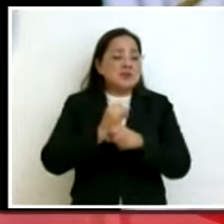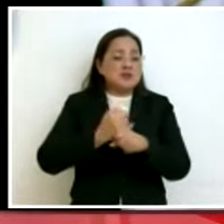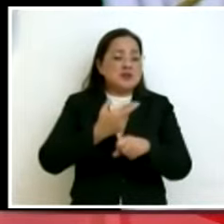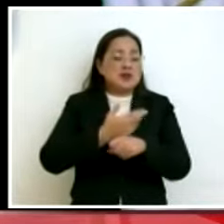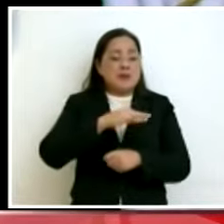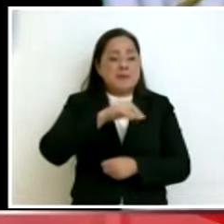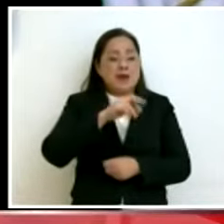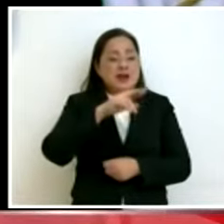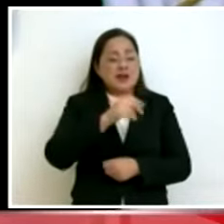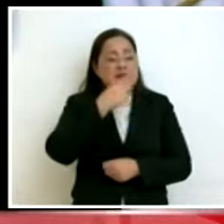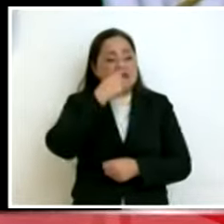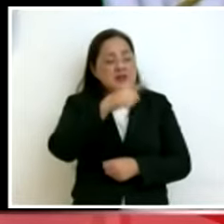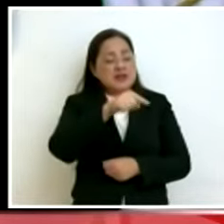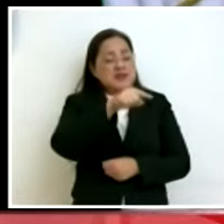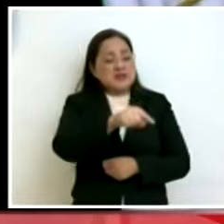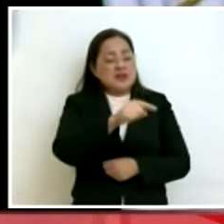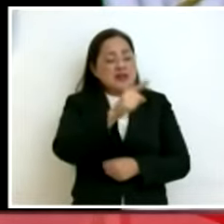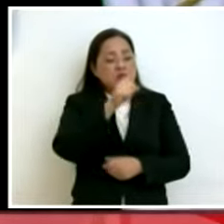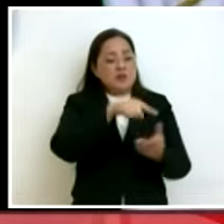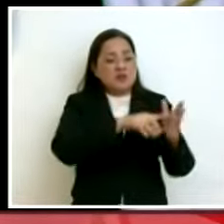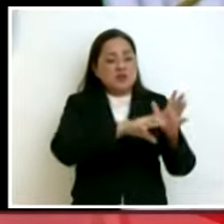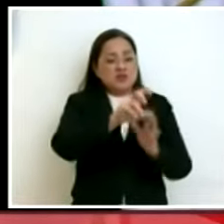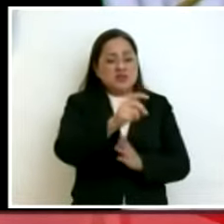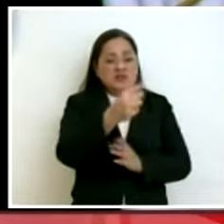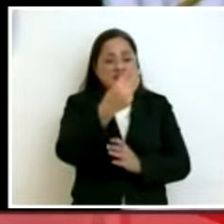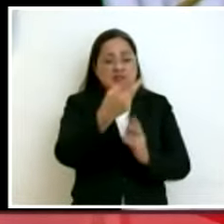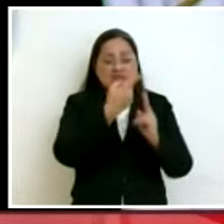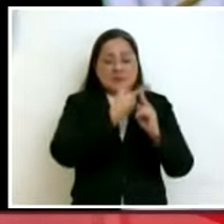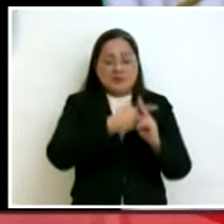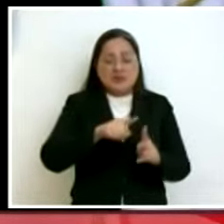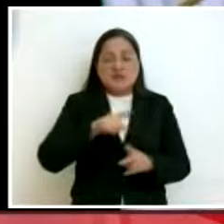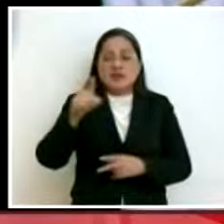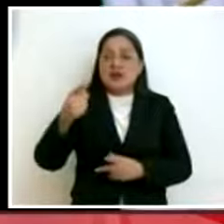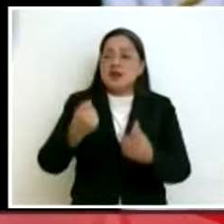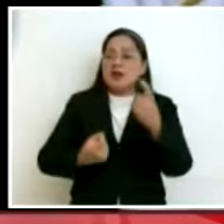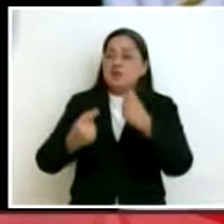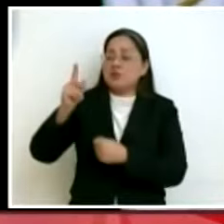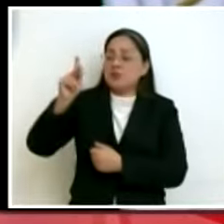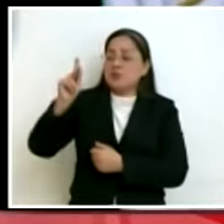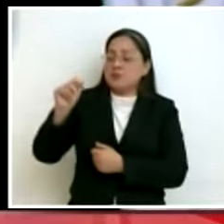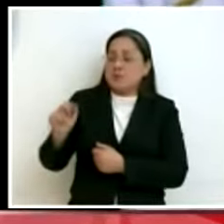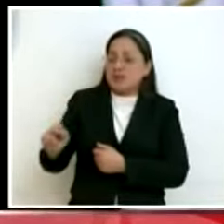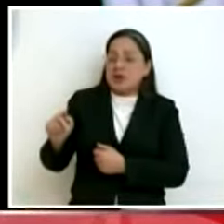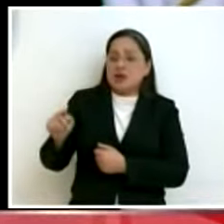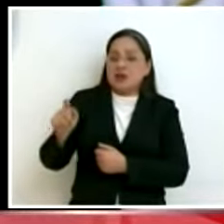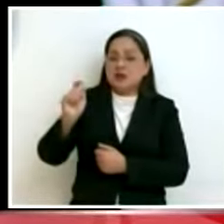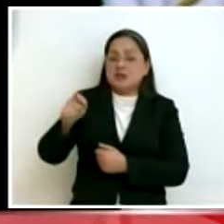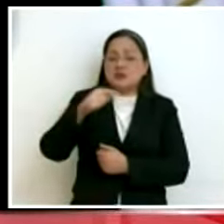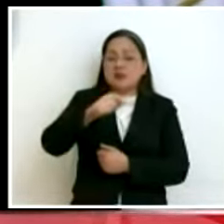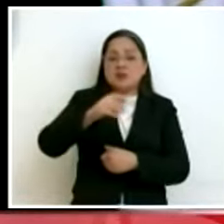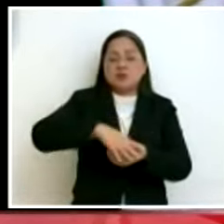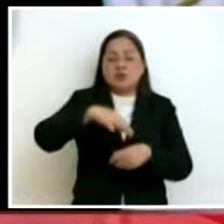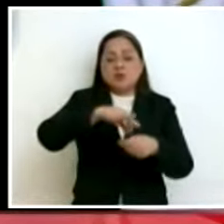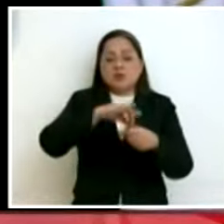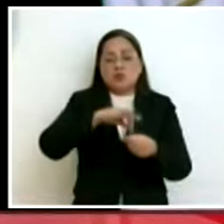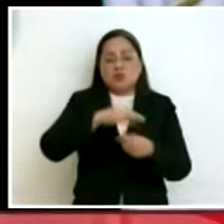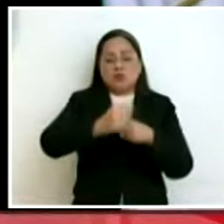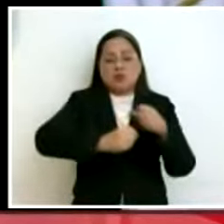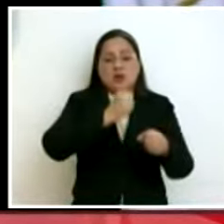marban la acción política de algunos de Acción Nacional impidió que ese voto se aprobara en el